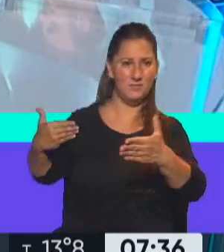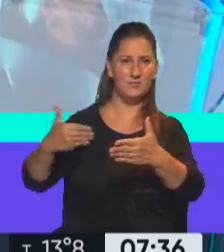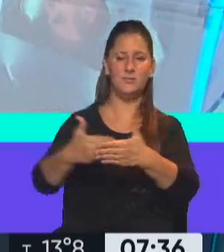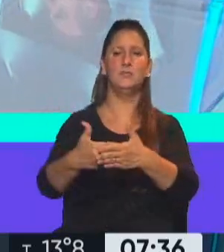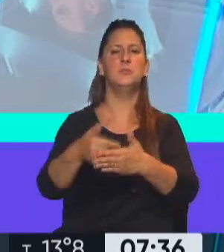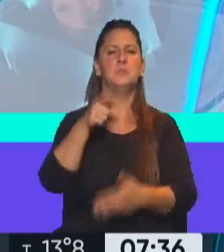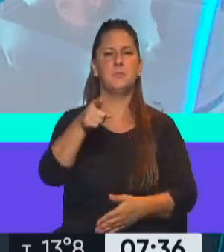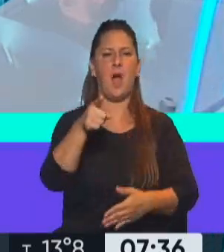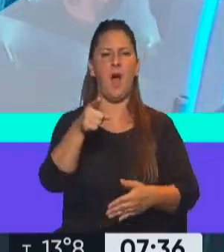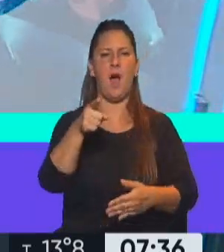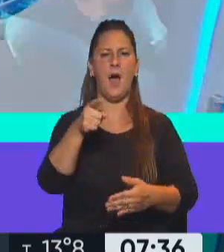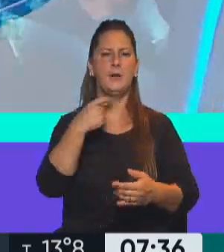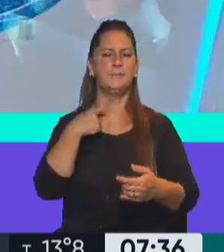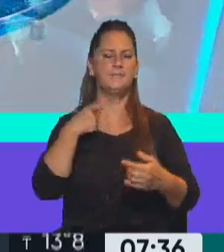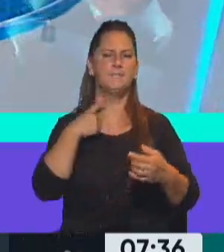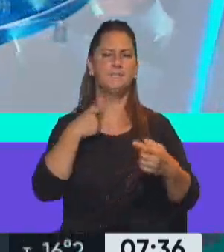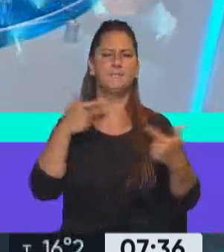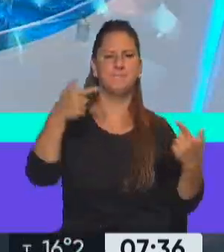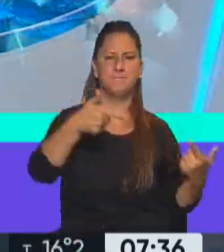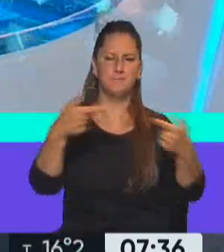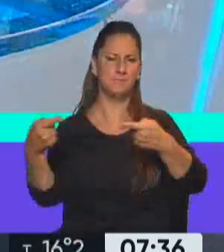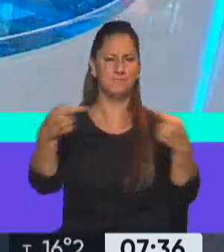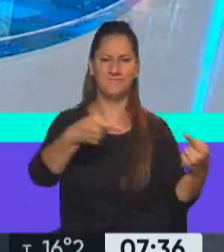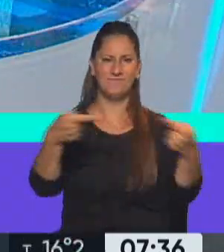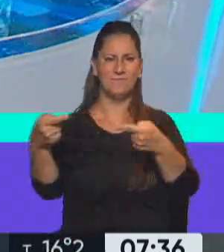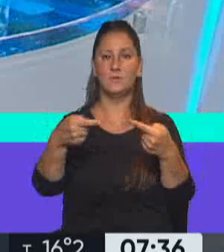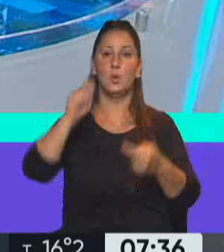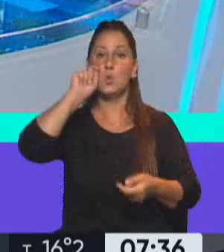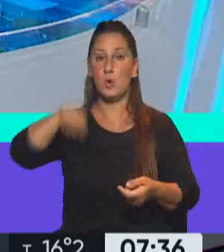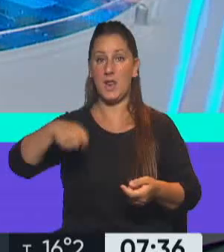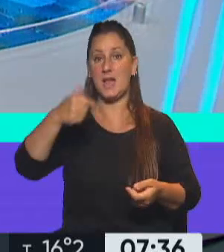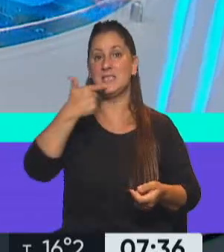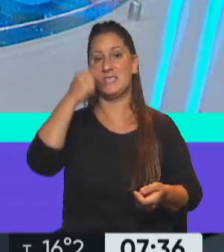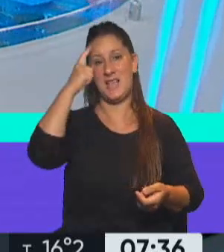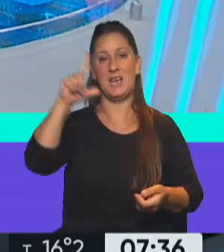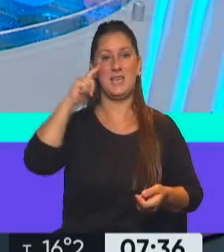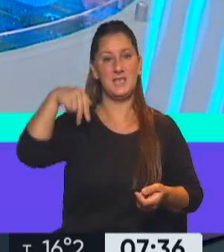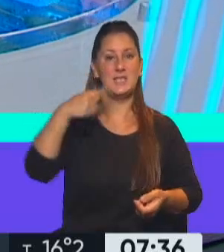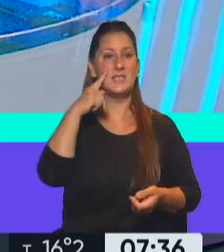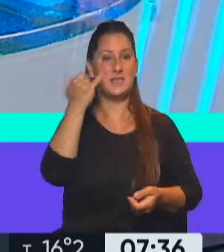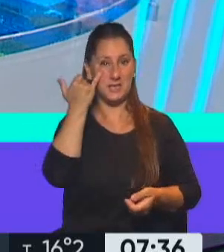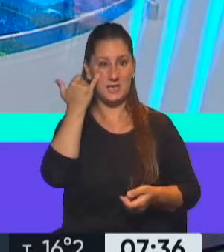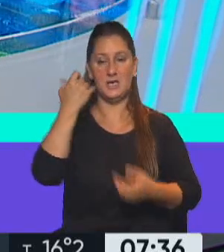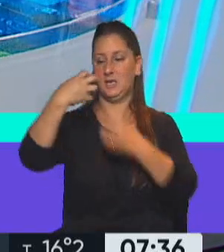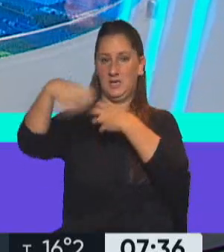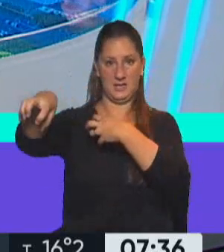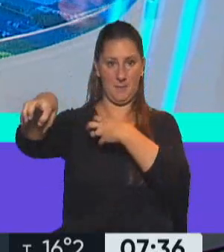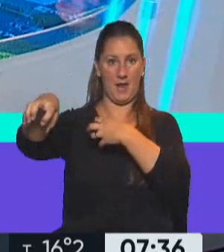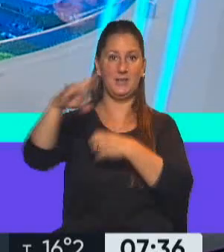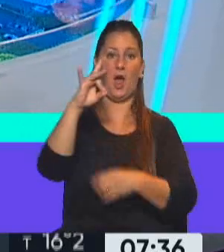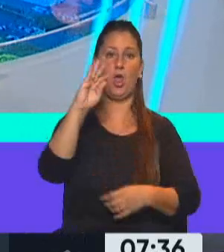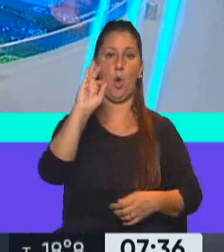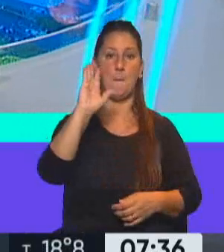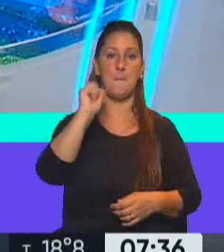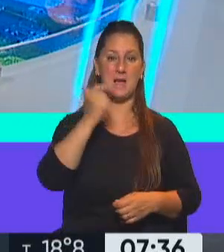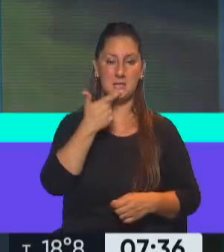contabas, enfrentamientos permanentes entre la Ucrania de Zelensky y las zonas separatistas del Donbass. ¿Qué